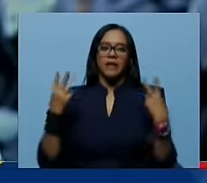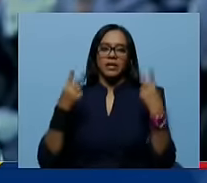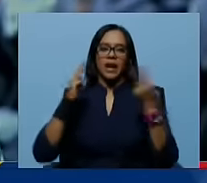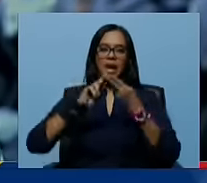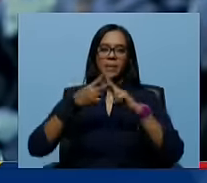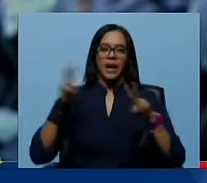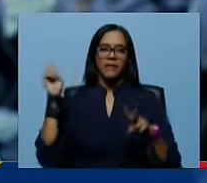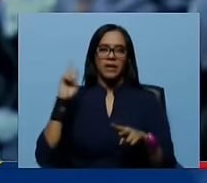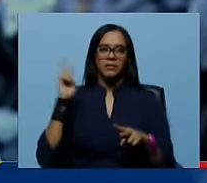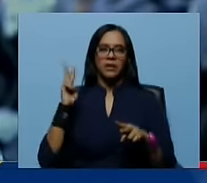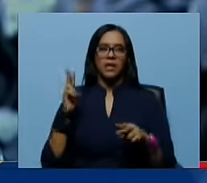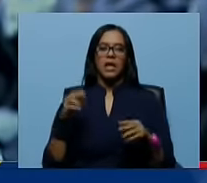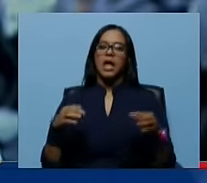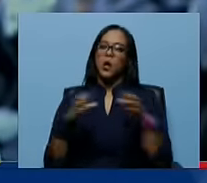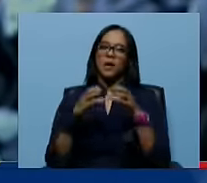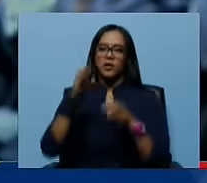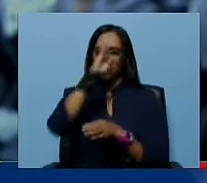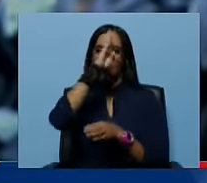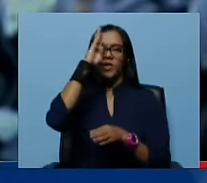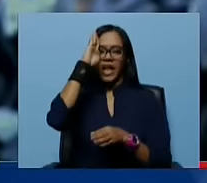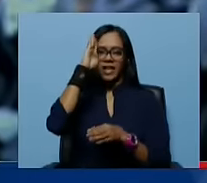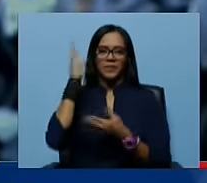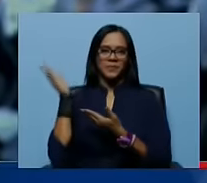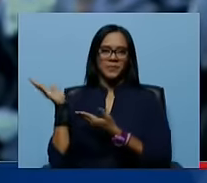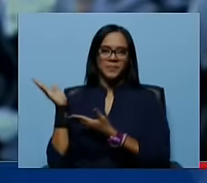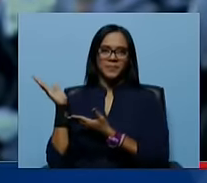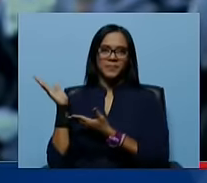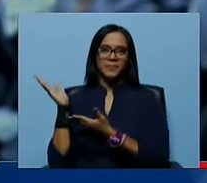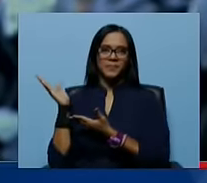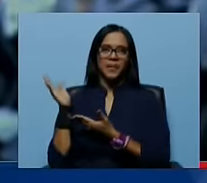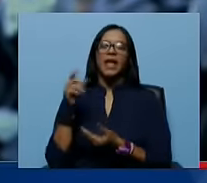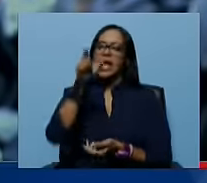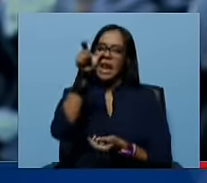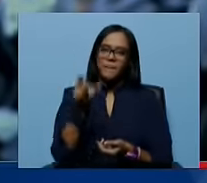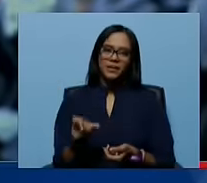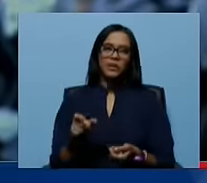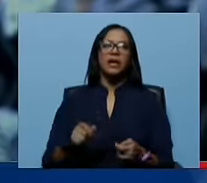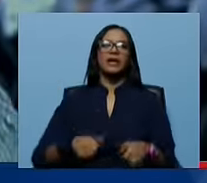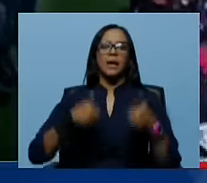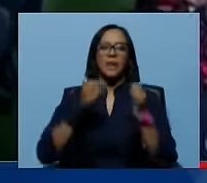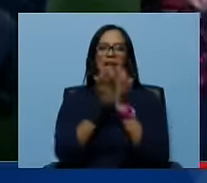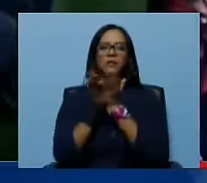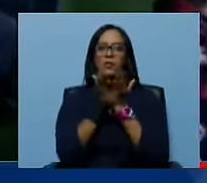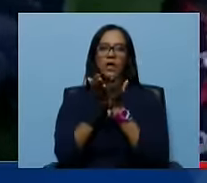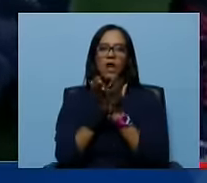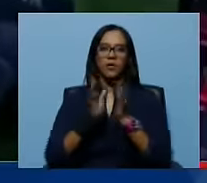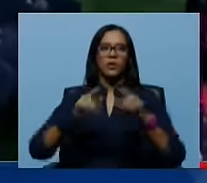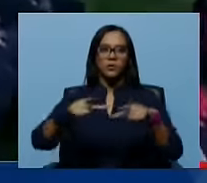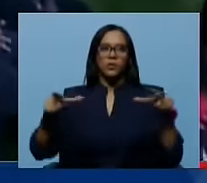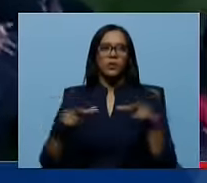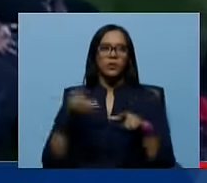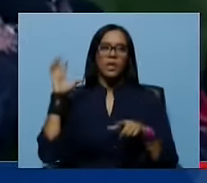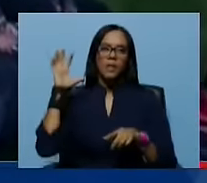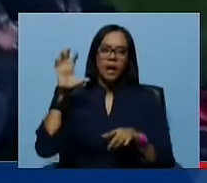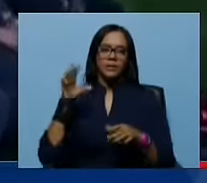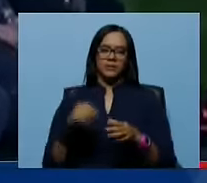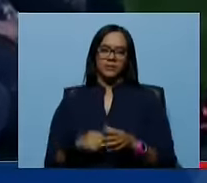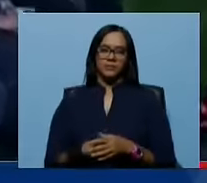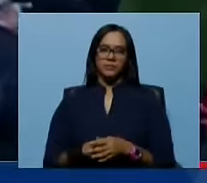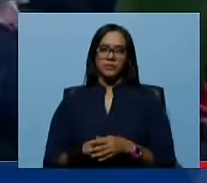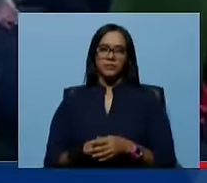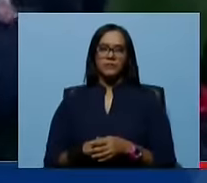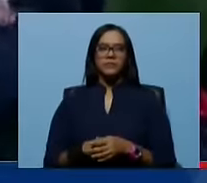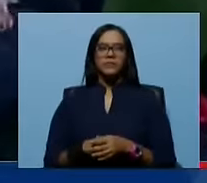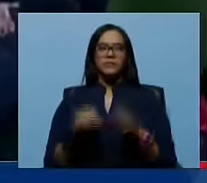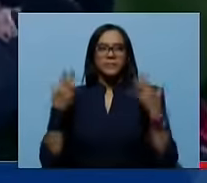a Venezuela, el compañero Diosdado Cabello Rondón, quien es la persona que más ha estudiado este fenómeno del país.